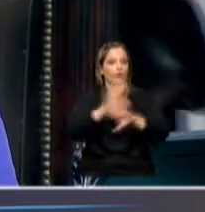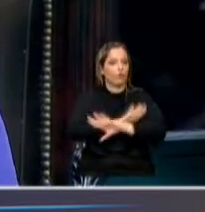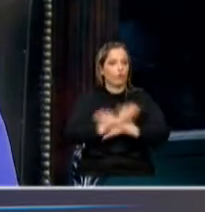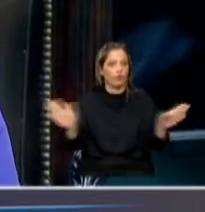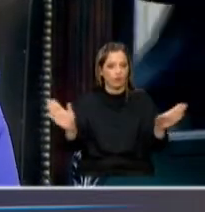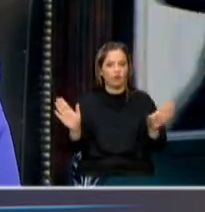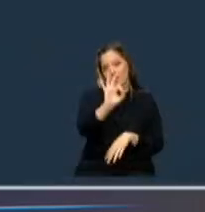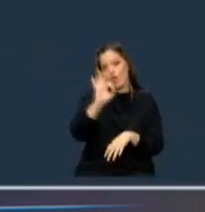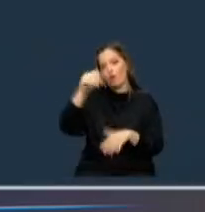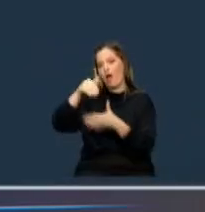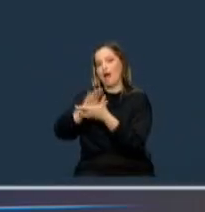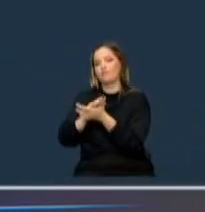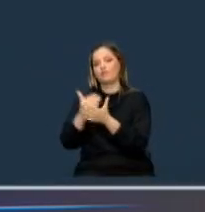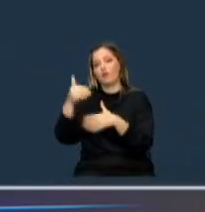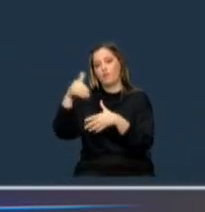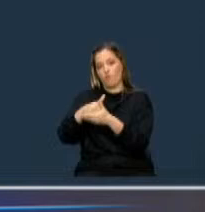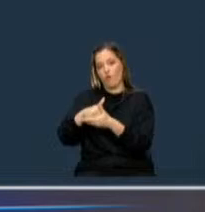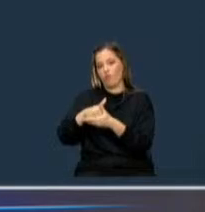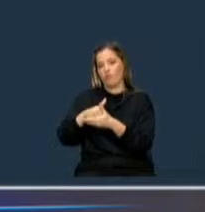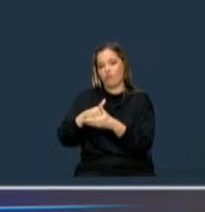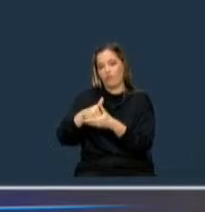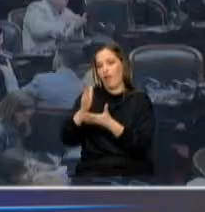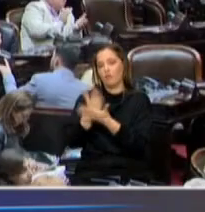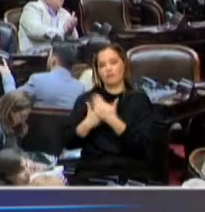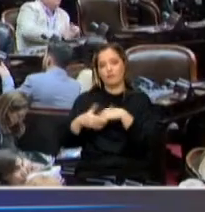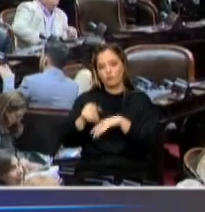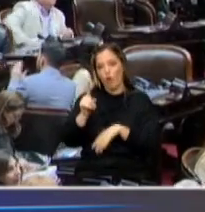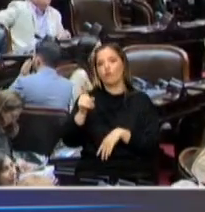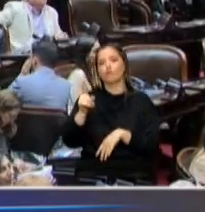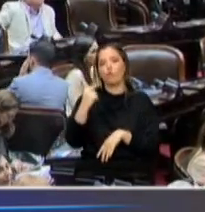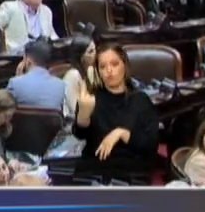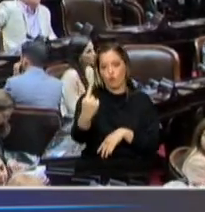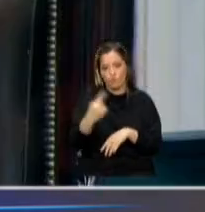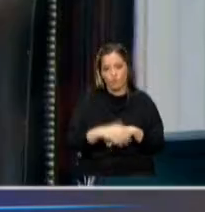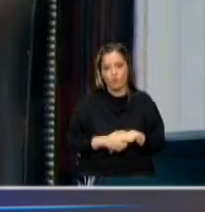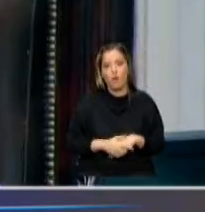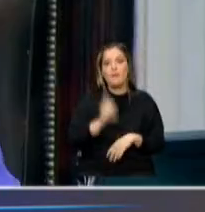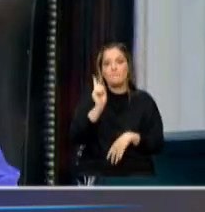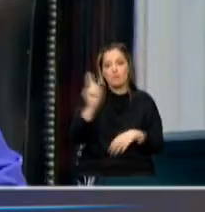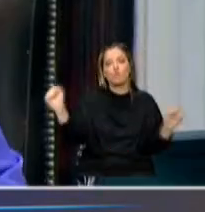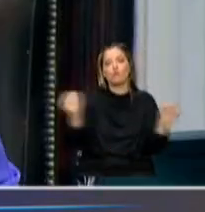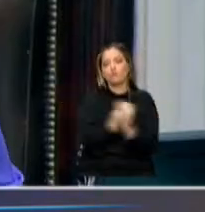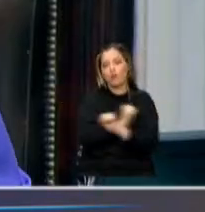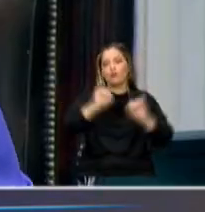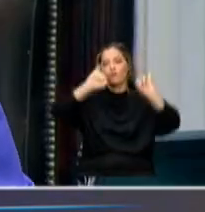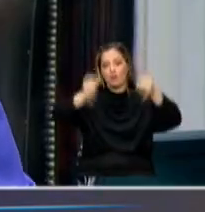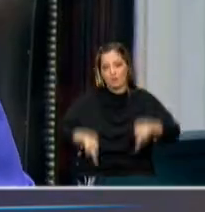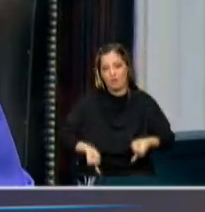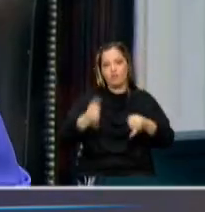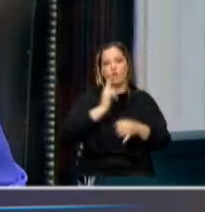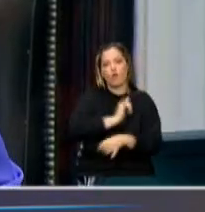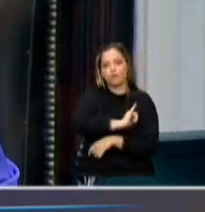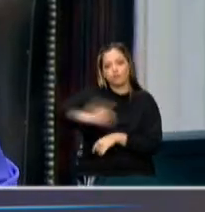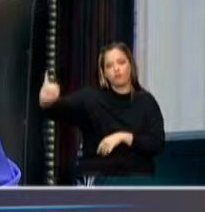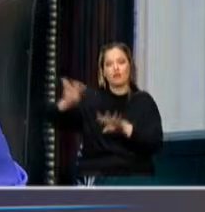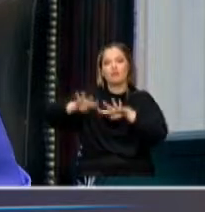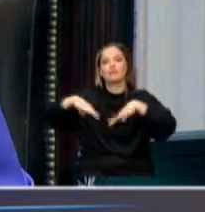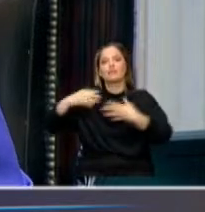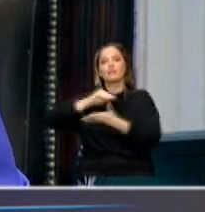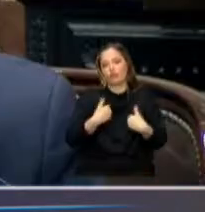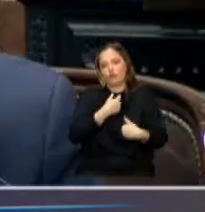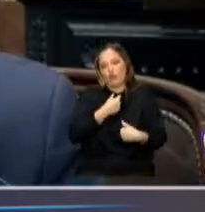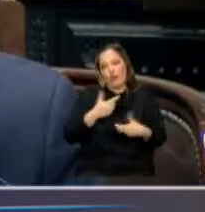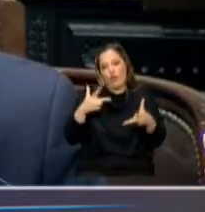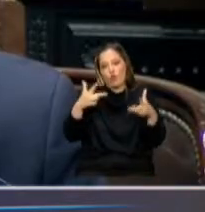escenario, bueno, era previsible que surgiera en primer lugar la intención de definir las autoridades de la